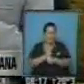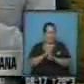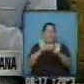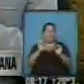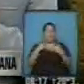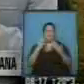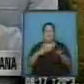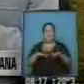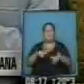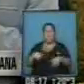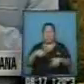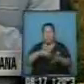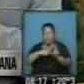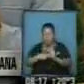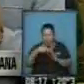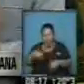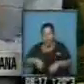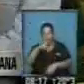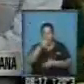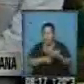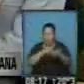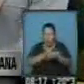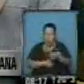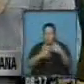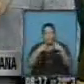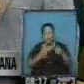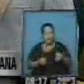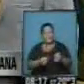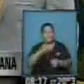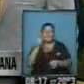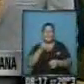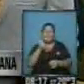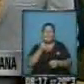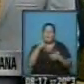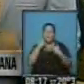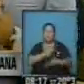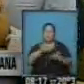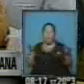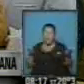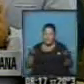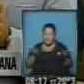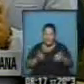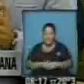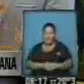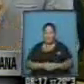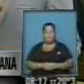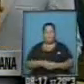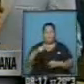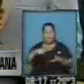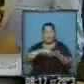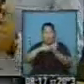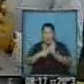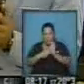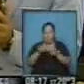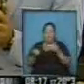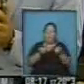entonces, ¿cuál es el conflicto que ellos están llevando adelante? La protesta busca entonces visibilizar este conflicto y las maniobras